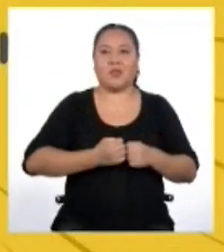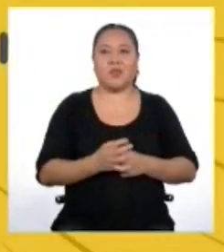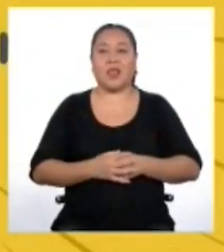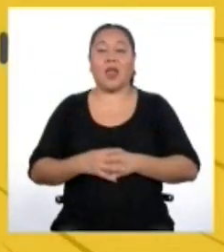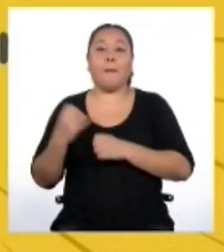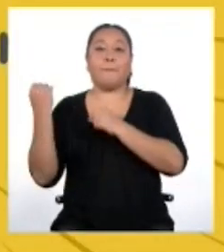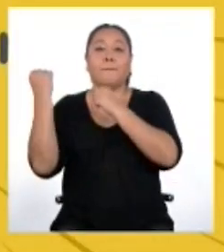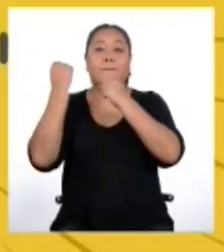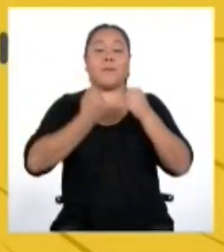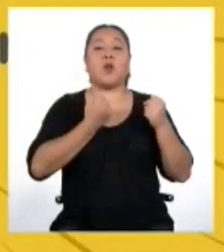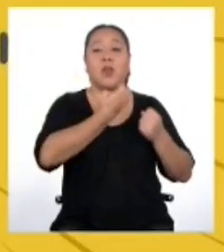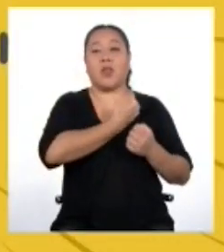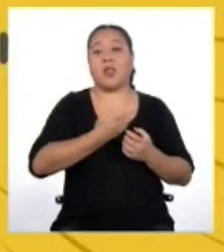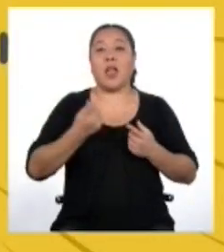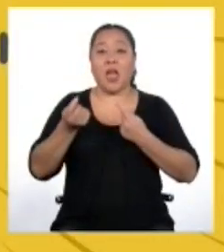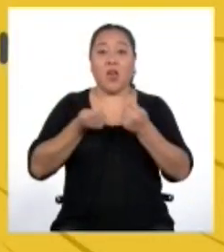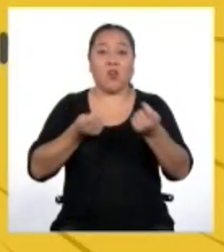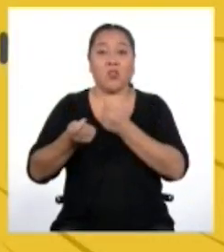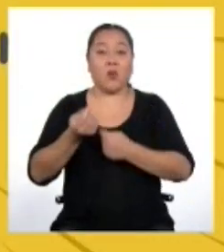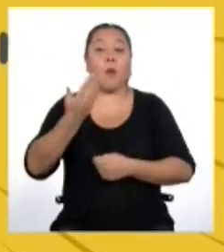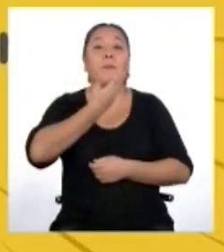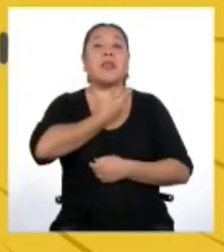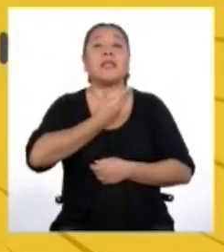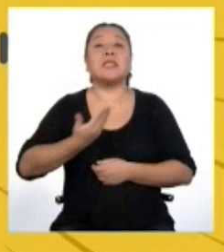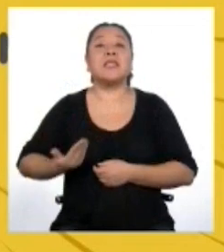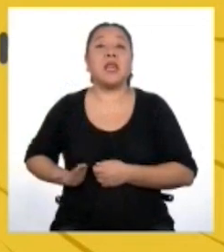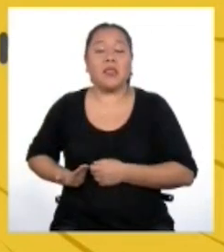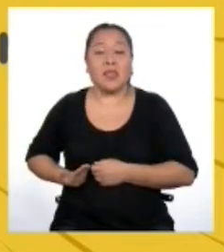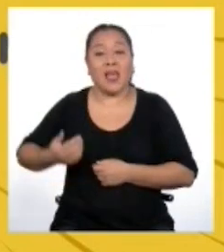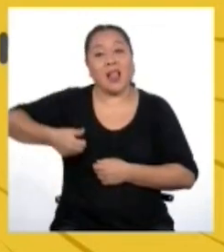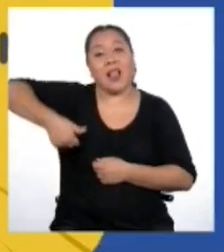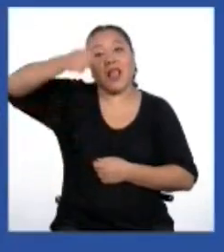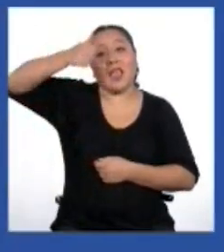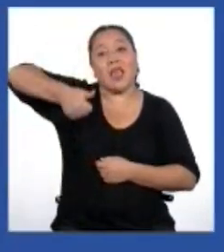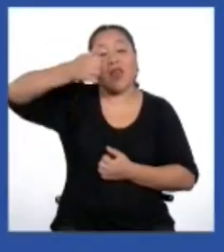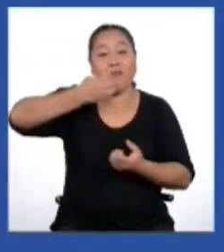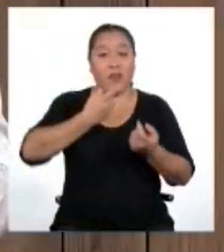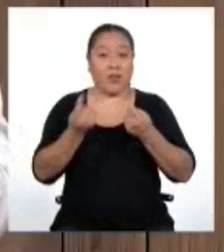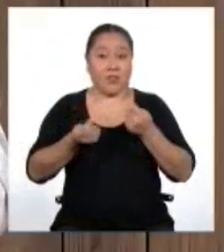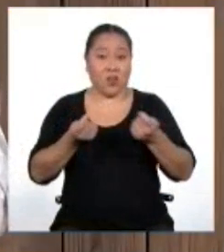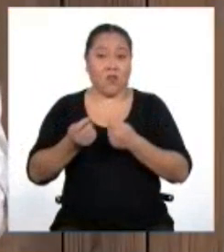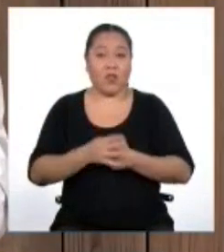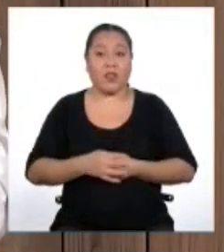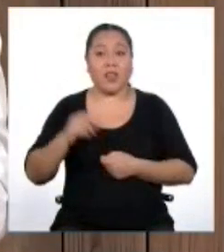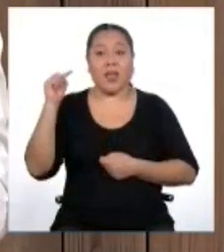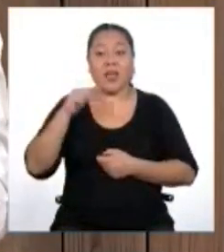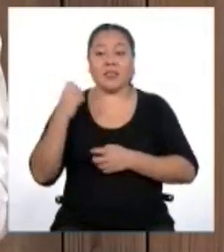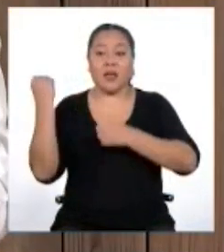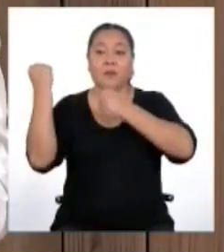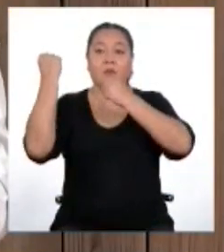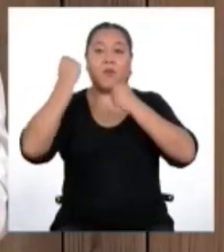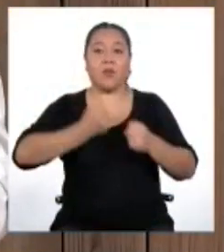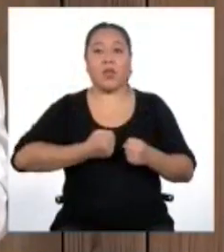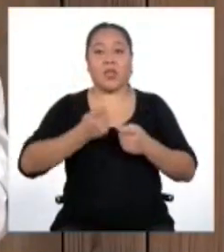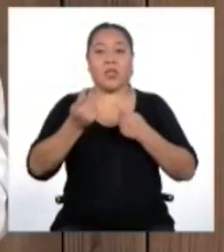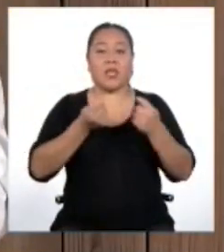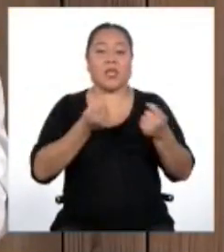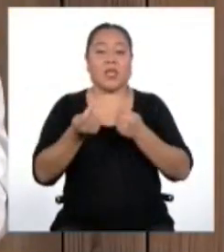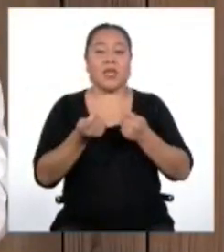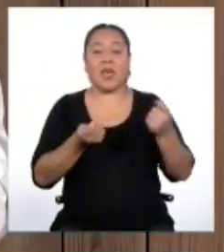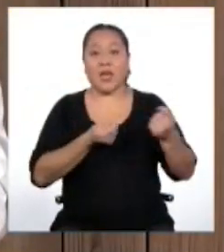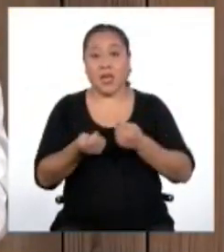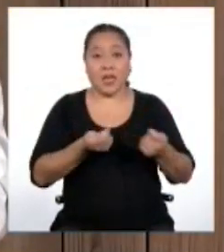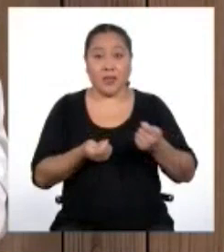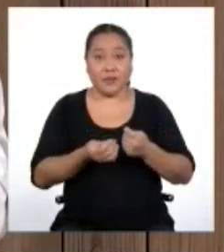poder ejecutivo está el presidente, quien es el jefe de gobierno. Este poder es aquel que dirige y administra